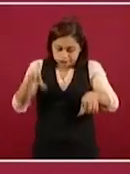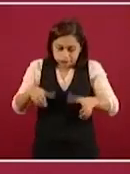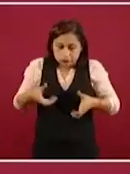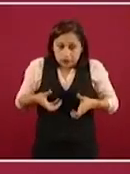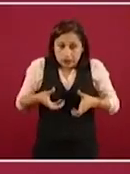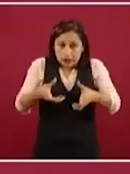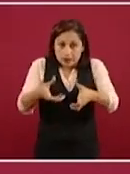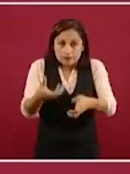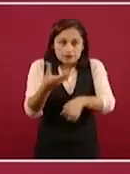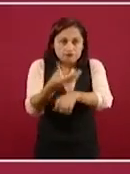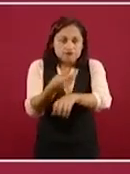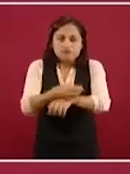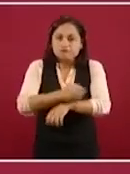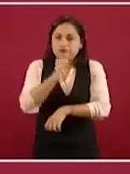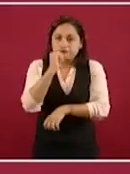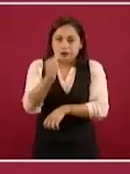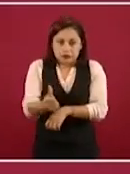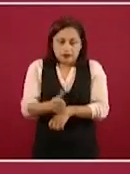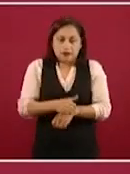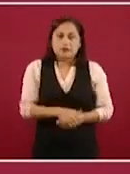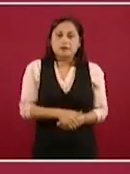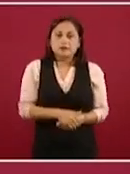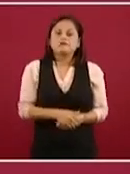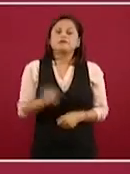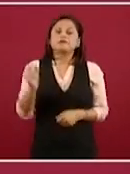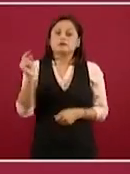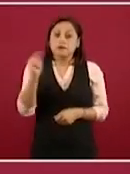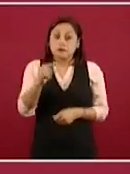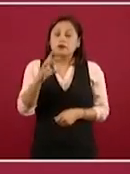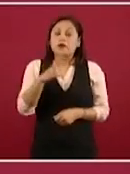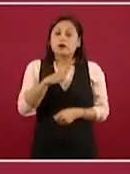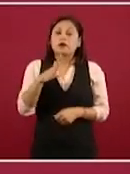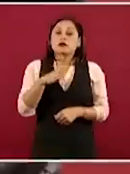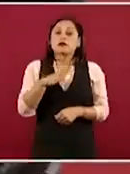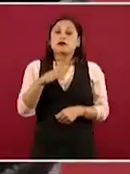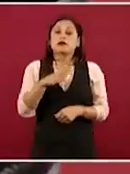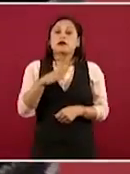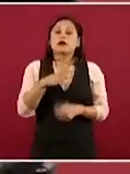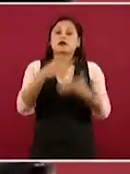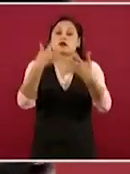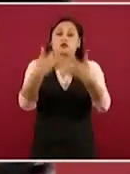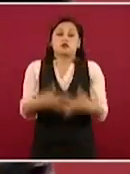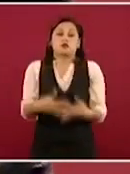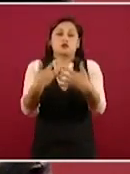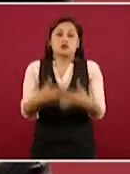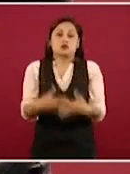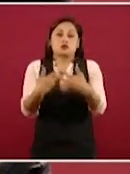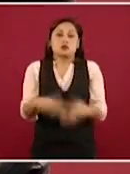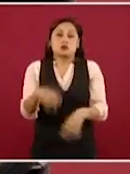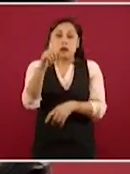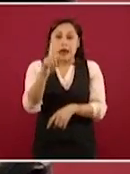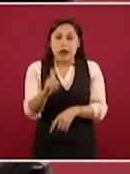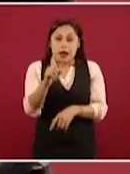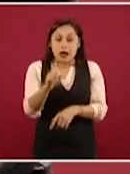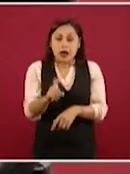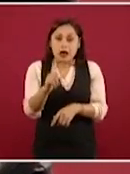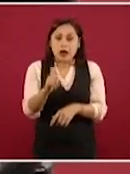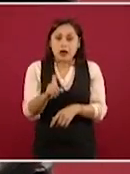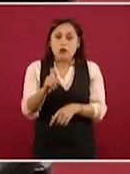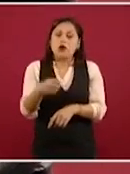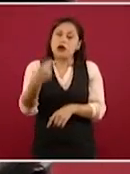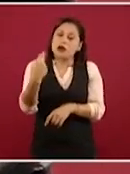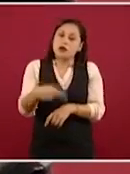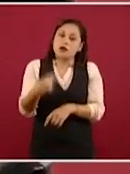Se construyó una presa, una hidroeléctrica muy grande, que se llama La